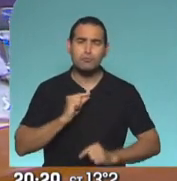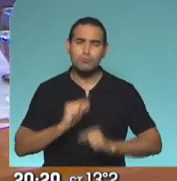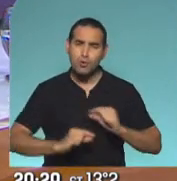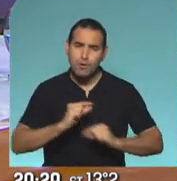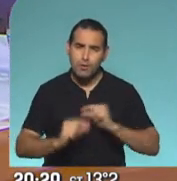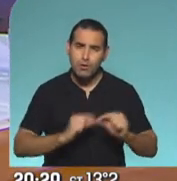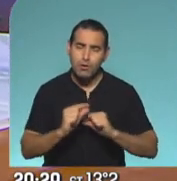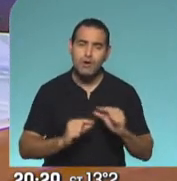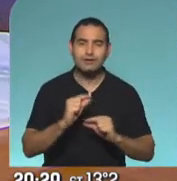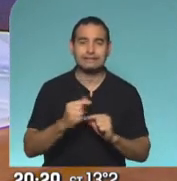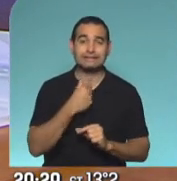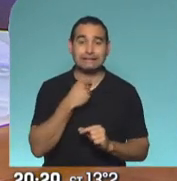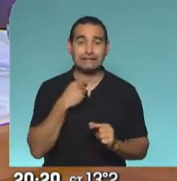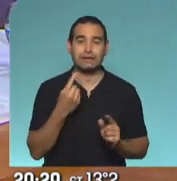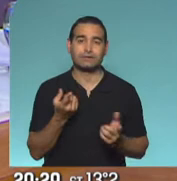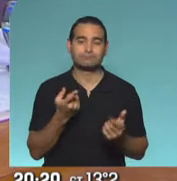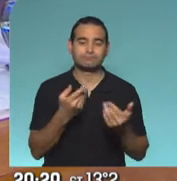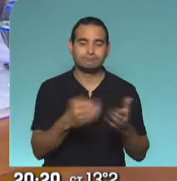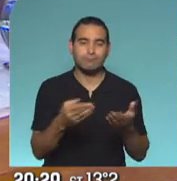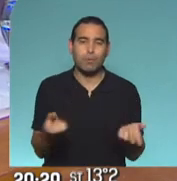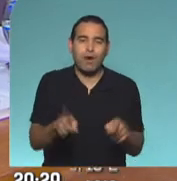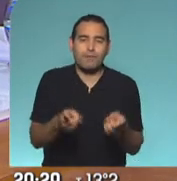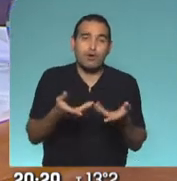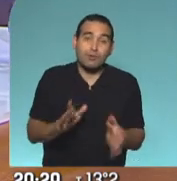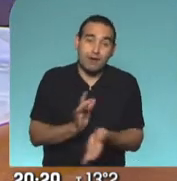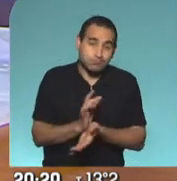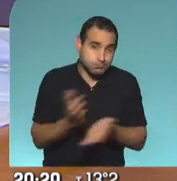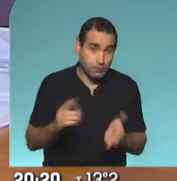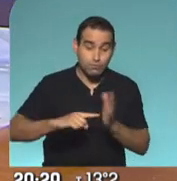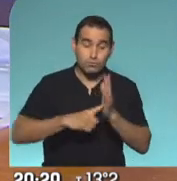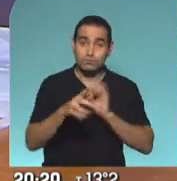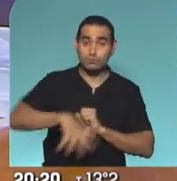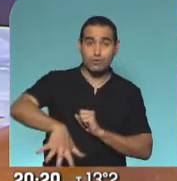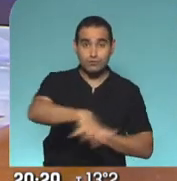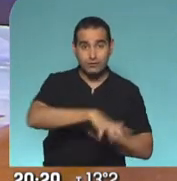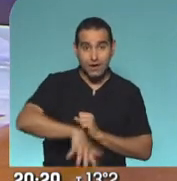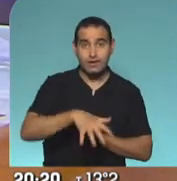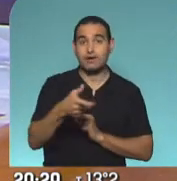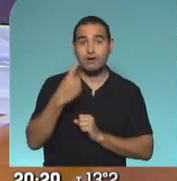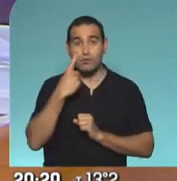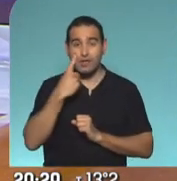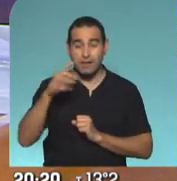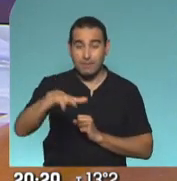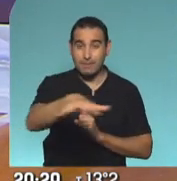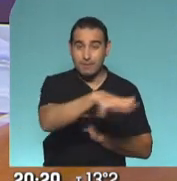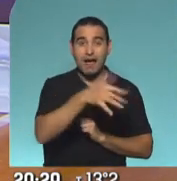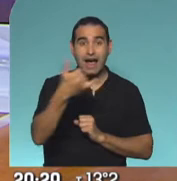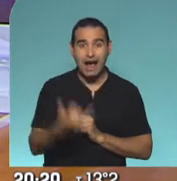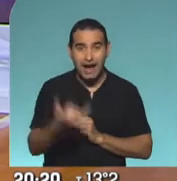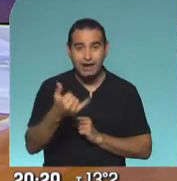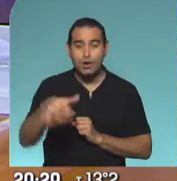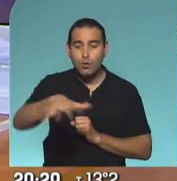va intentando retornar a algún tipo de normalidad. Y por ejemplo, en la ciudad de Buenos Aires, en cada una de las comunas ahora hay